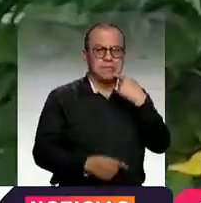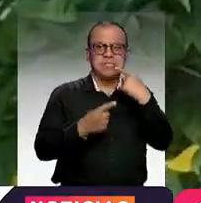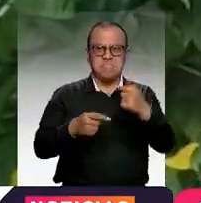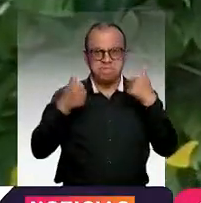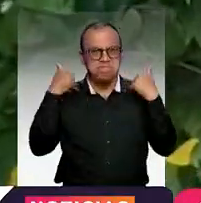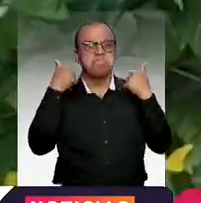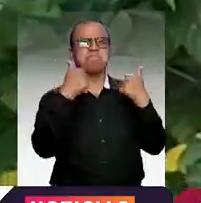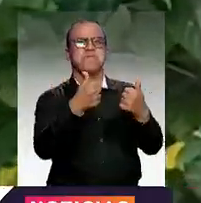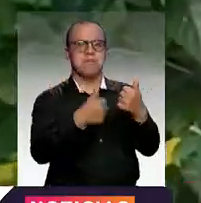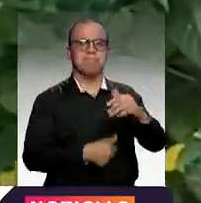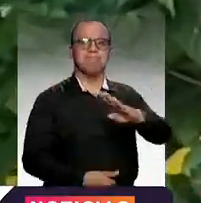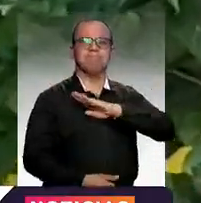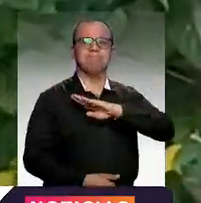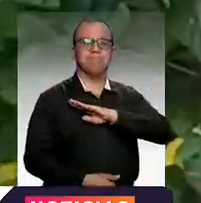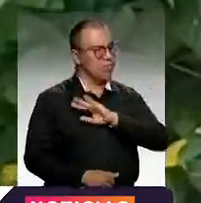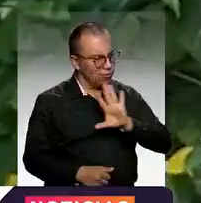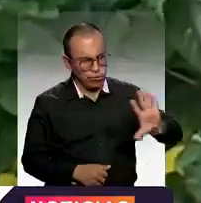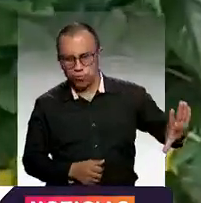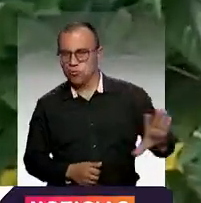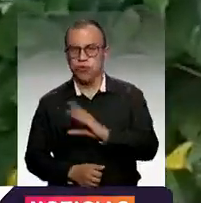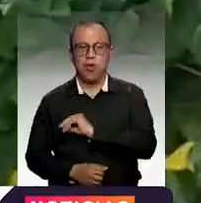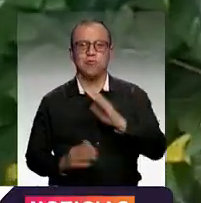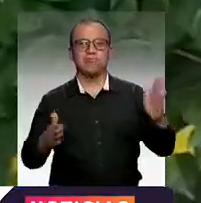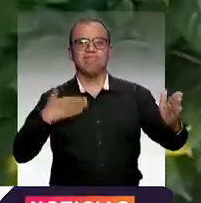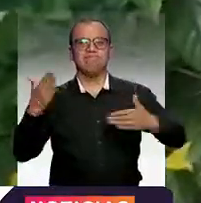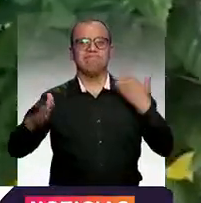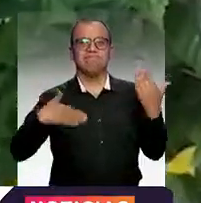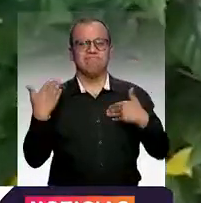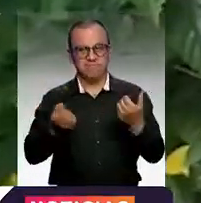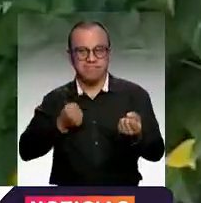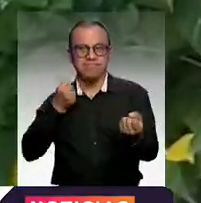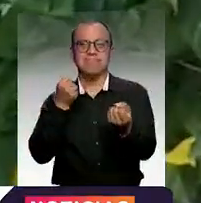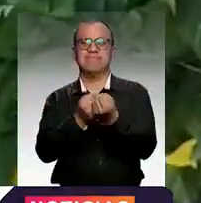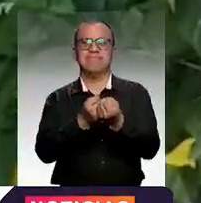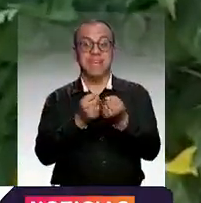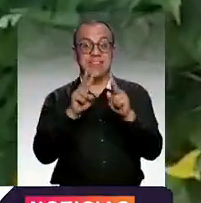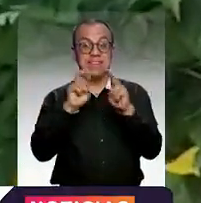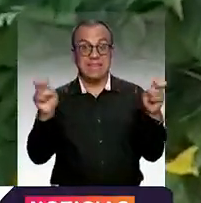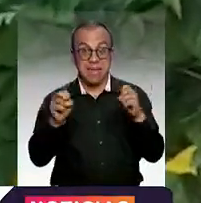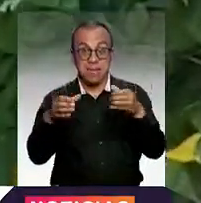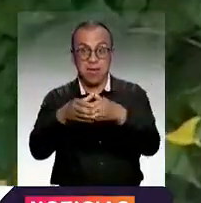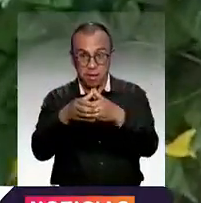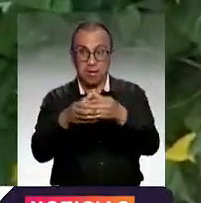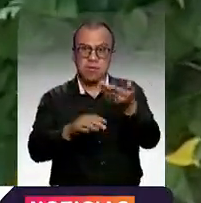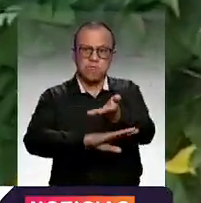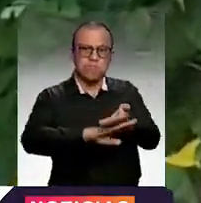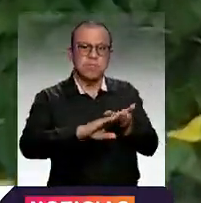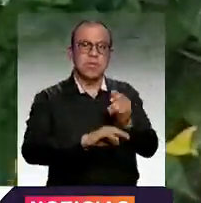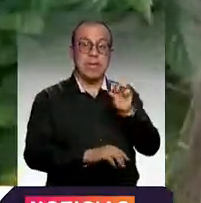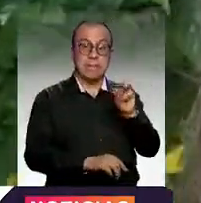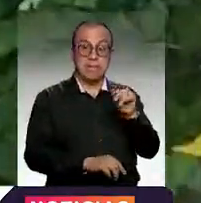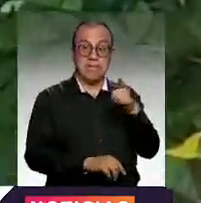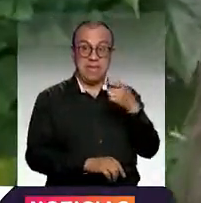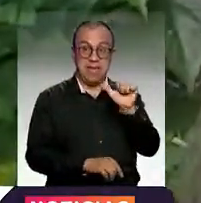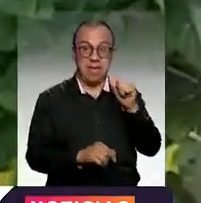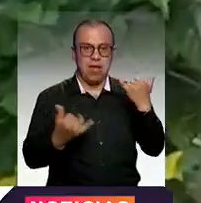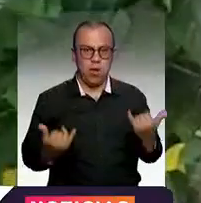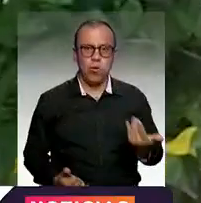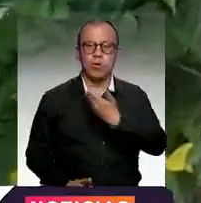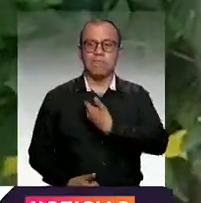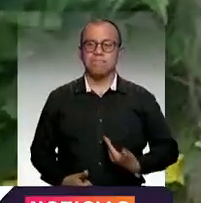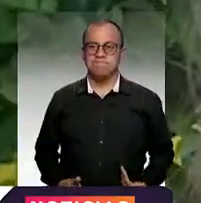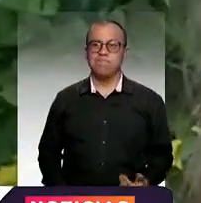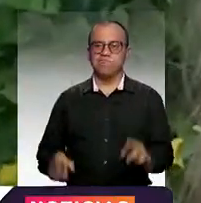esa alcaldesa. Estamos todos muy contentos y respaldando las peticiones de la Minga y que ojalá el presidente